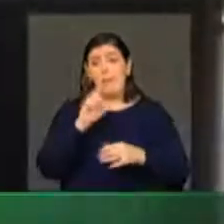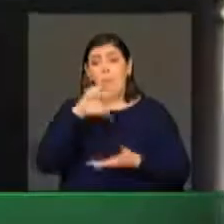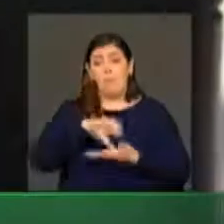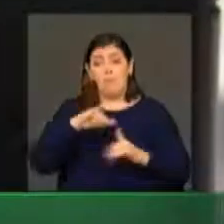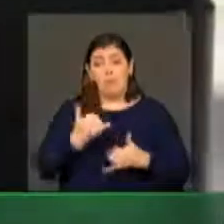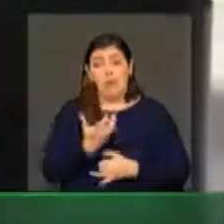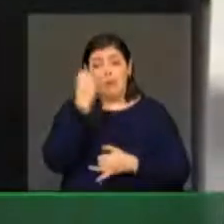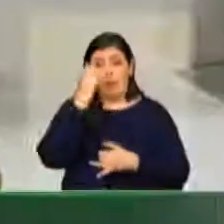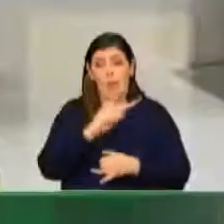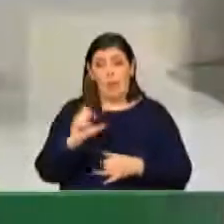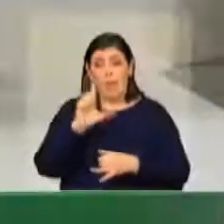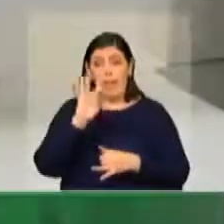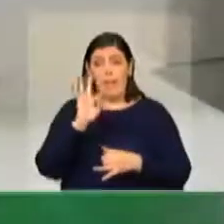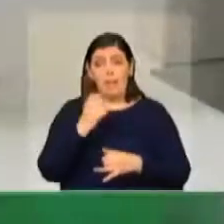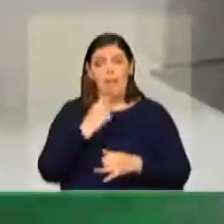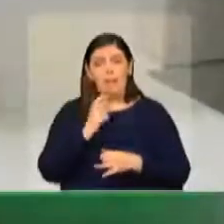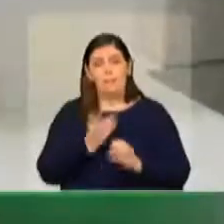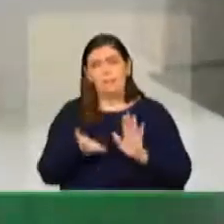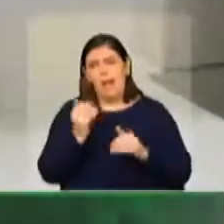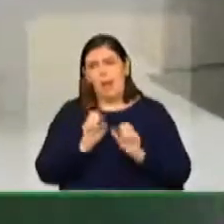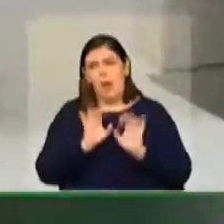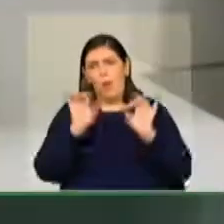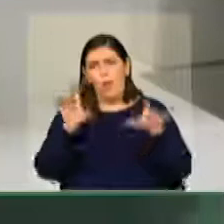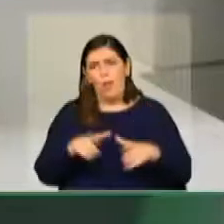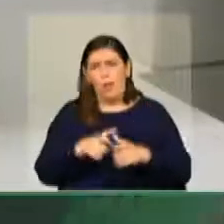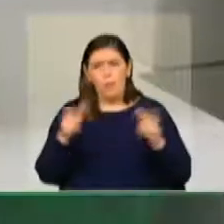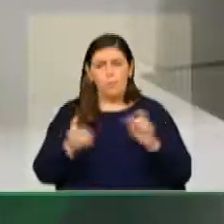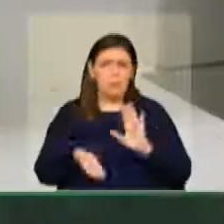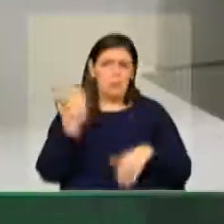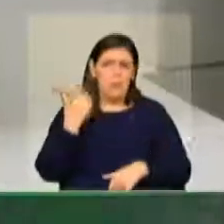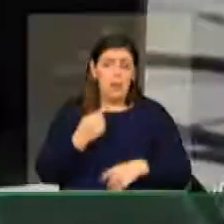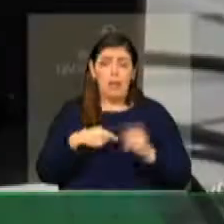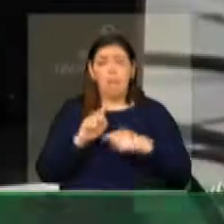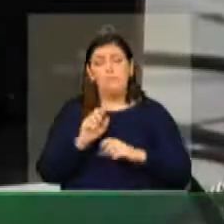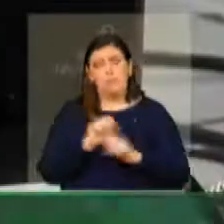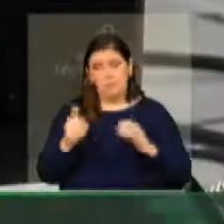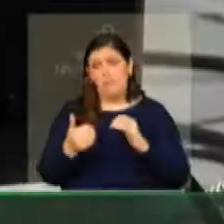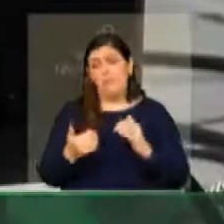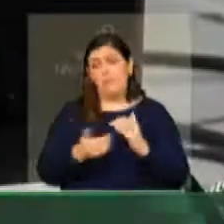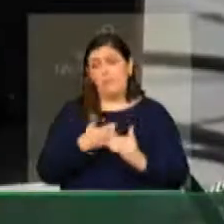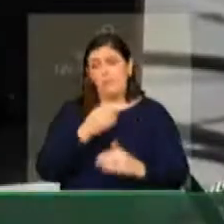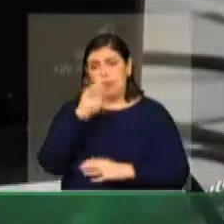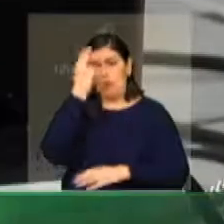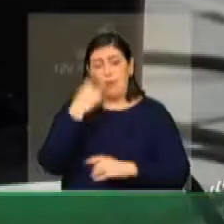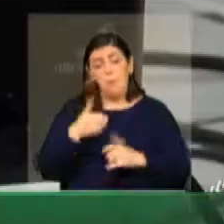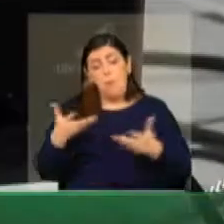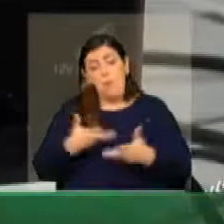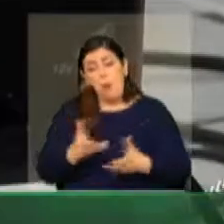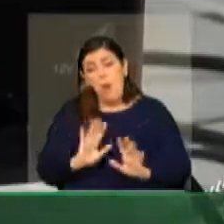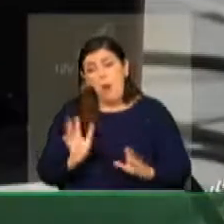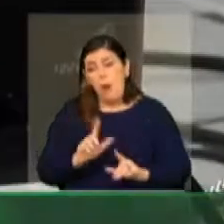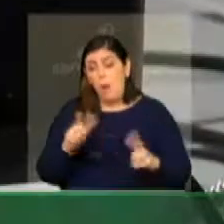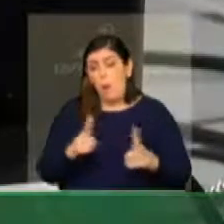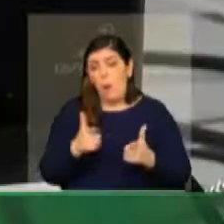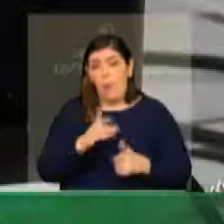los expertos hablan de una mayor transmisibilidad de esta nueva cepa del coronavirus. Mirazo dijo que por el momento no se han